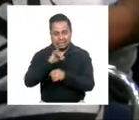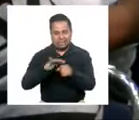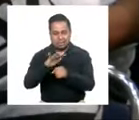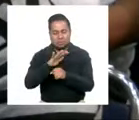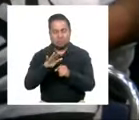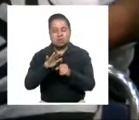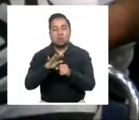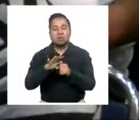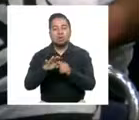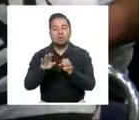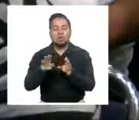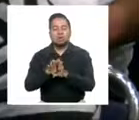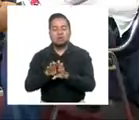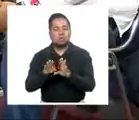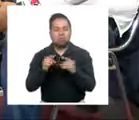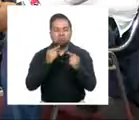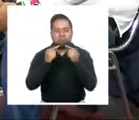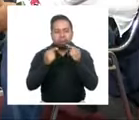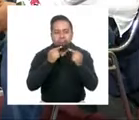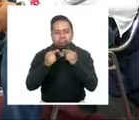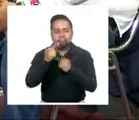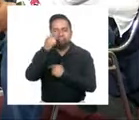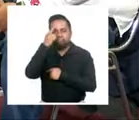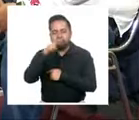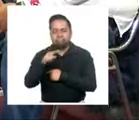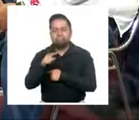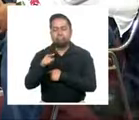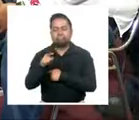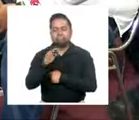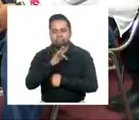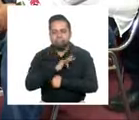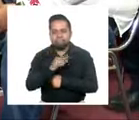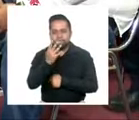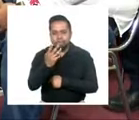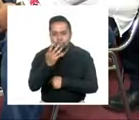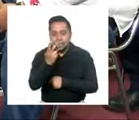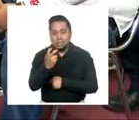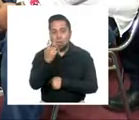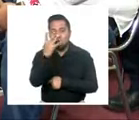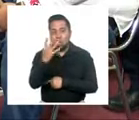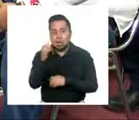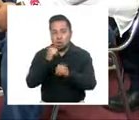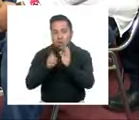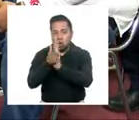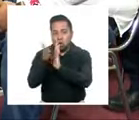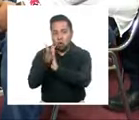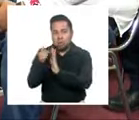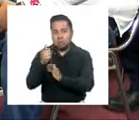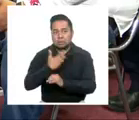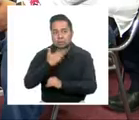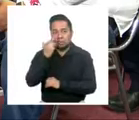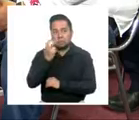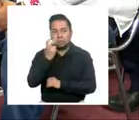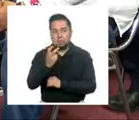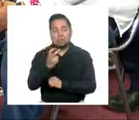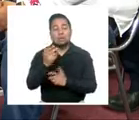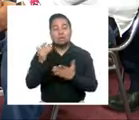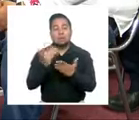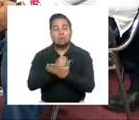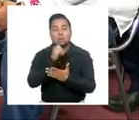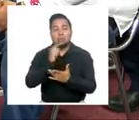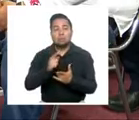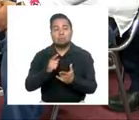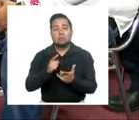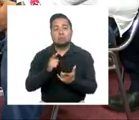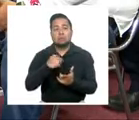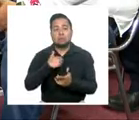hacer o cómo conciliar para poder ejecutar estas cuatro obras que usted mencionaba? Eso por un lado, gobernador, y por el